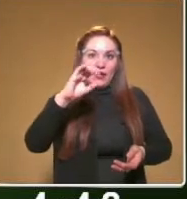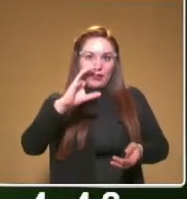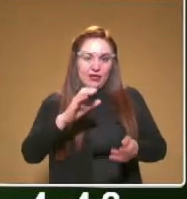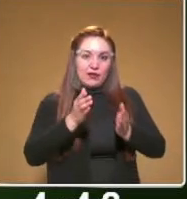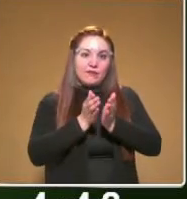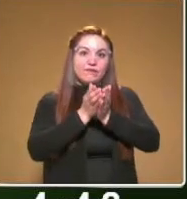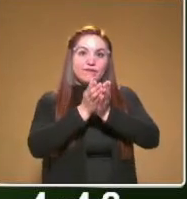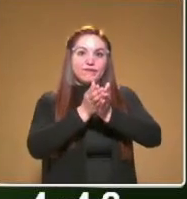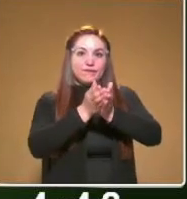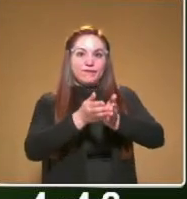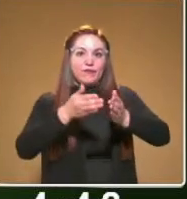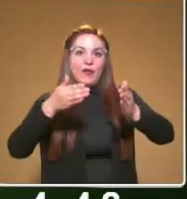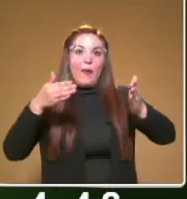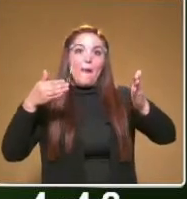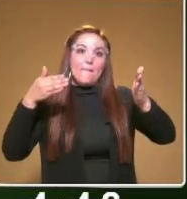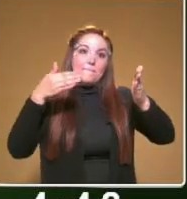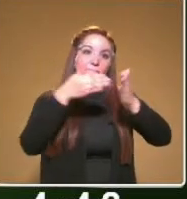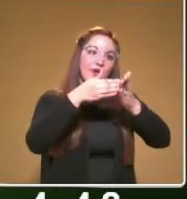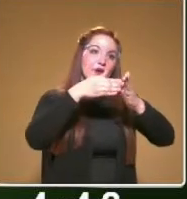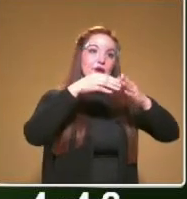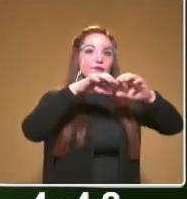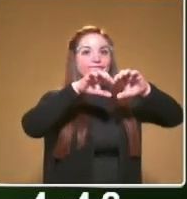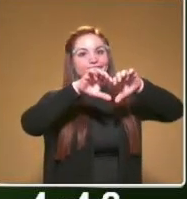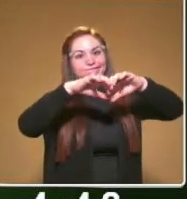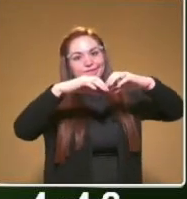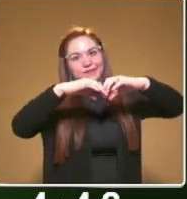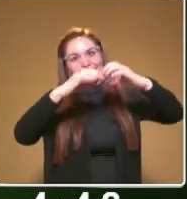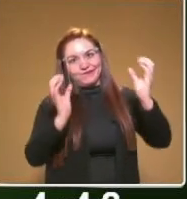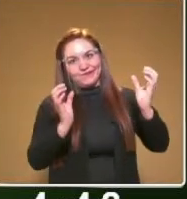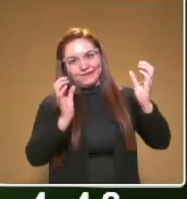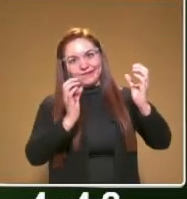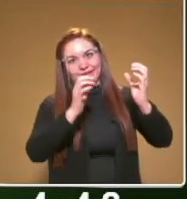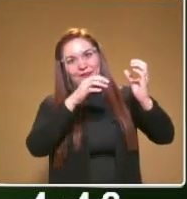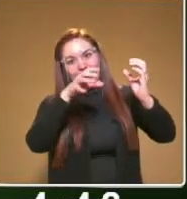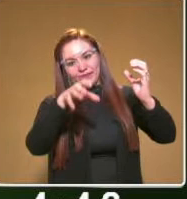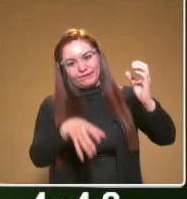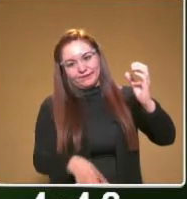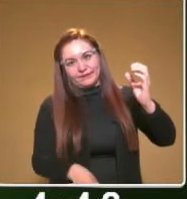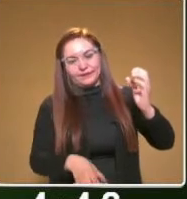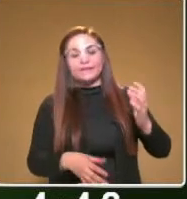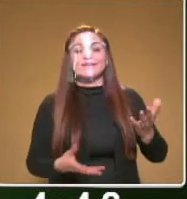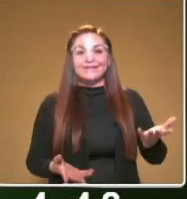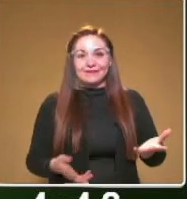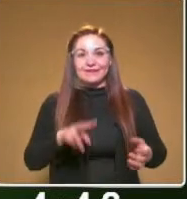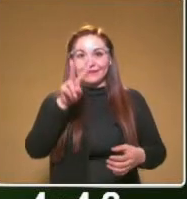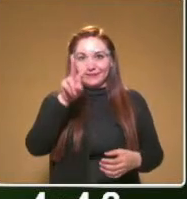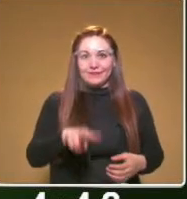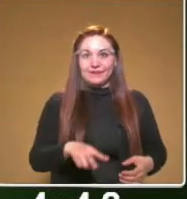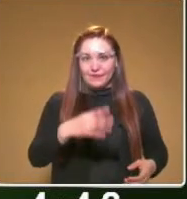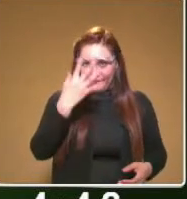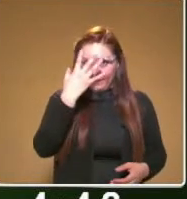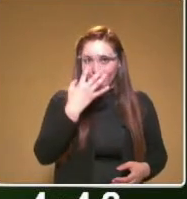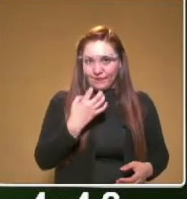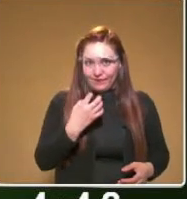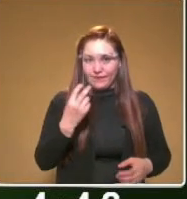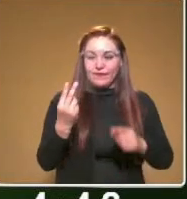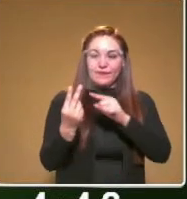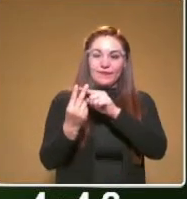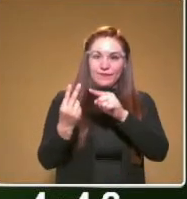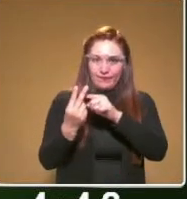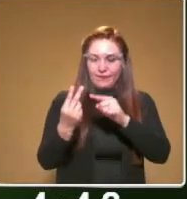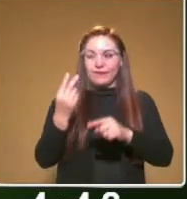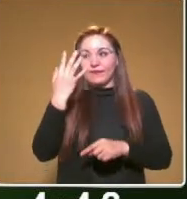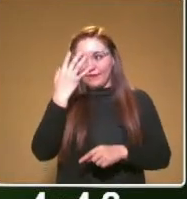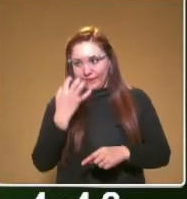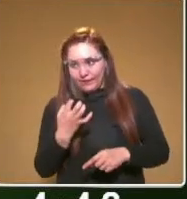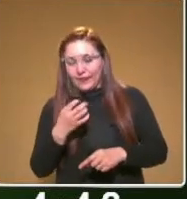Es que bueno, personas. Maestra, si lo vemos con un punto de vista objetivo y sincero, bueno, fue triste lo que le pasó ahí a la pareja protagonista, pero en